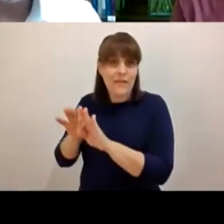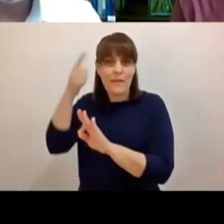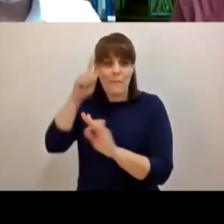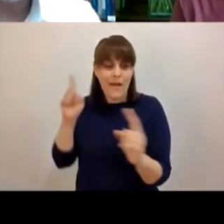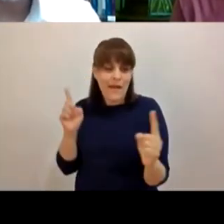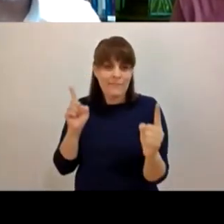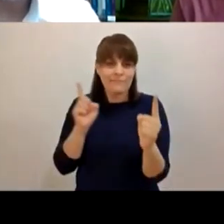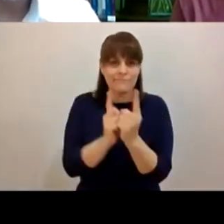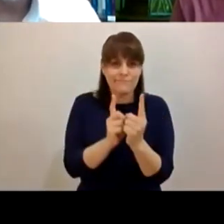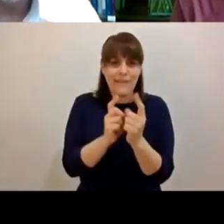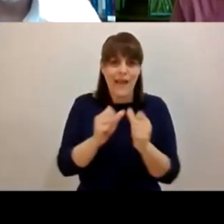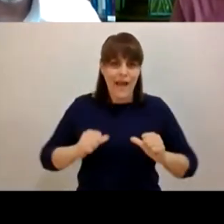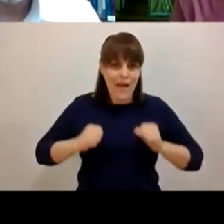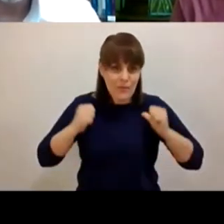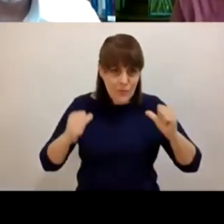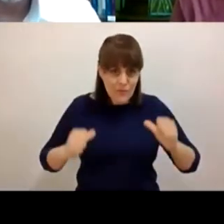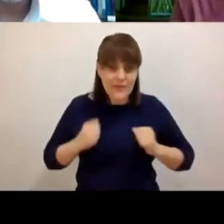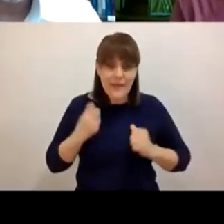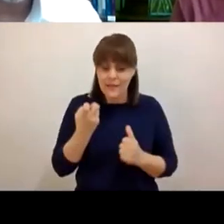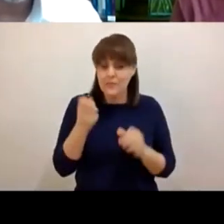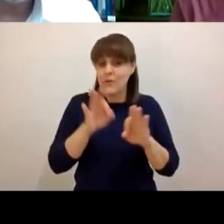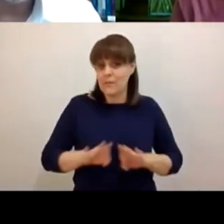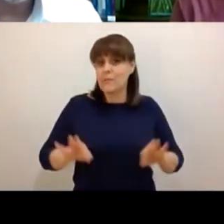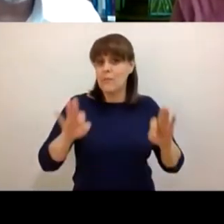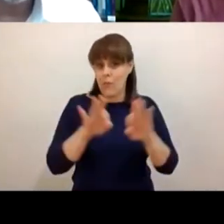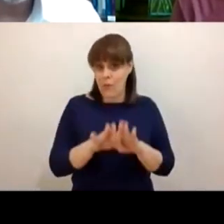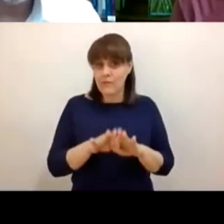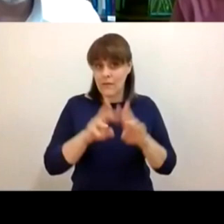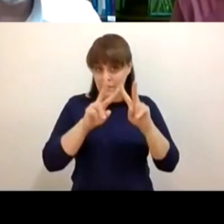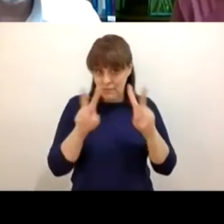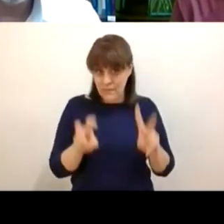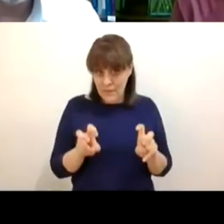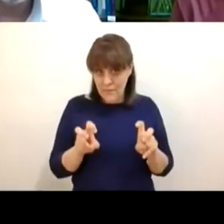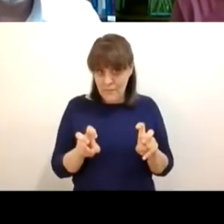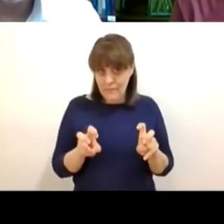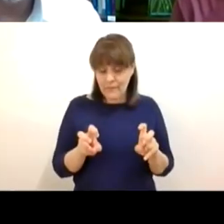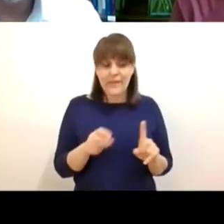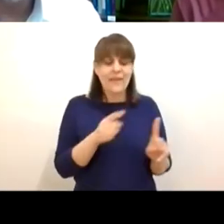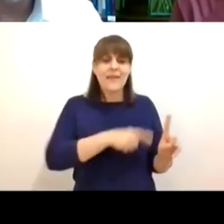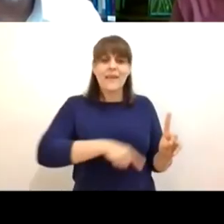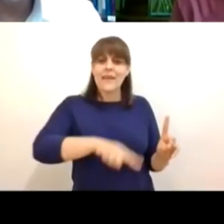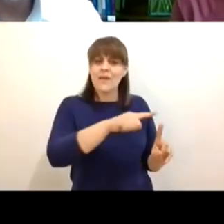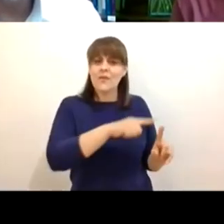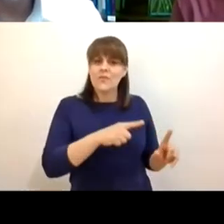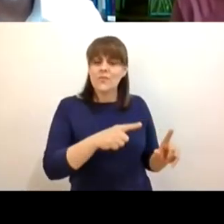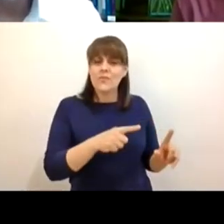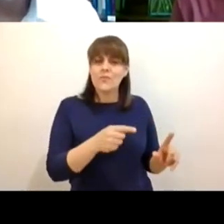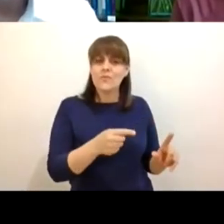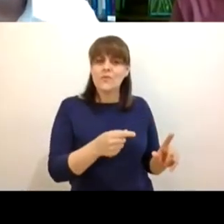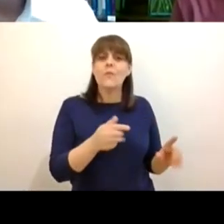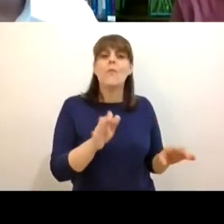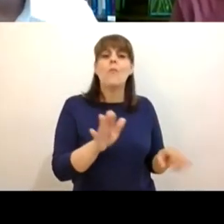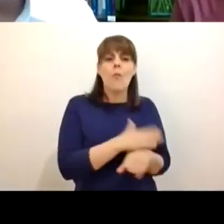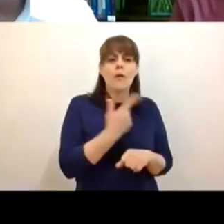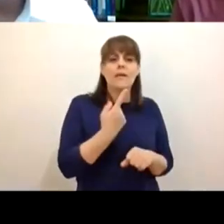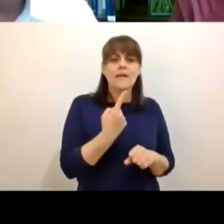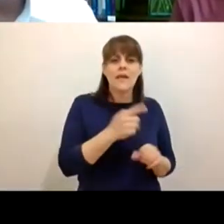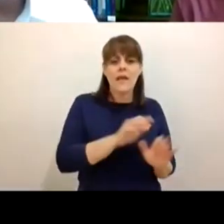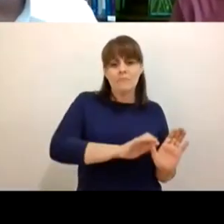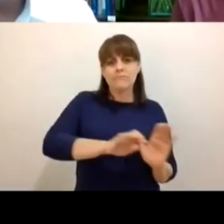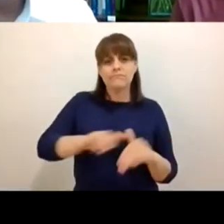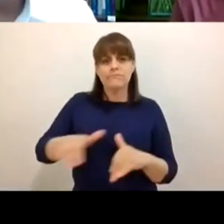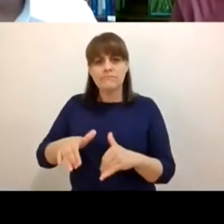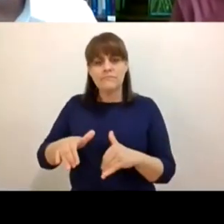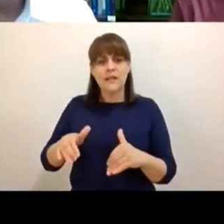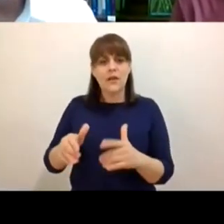Y eso también tenemos que empezar a hablarlo. ¿Por qué muchos de estos niños encuentran un lugar dentro de las filas de la delincuencia organizada, por